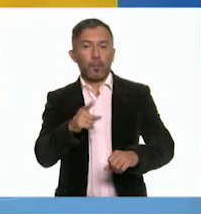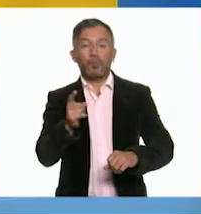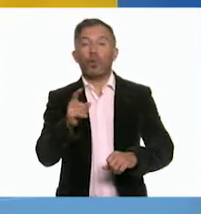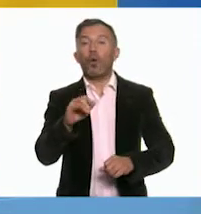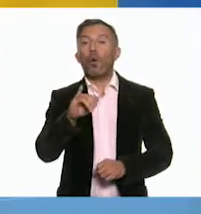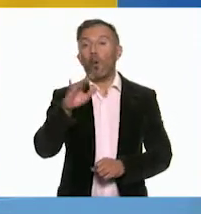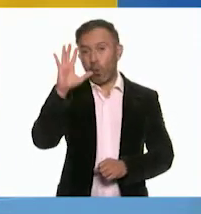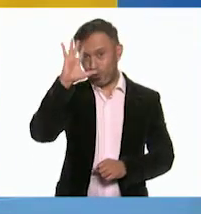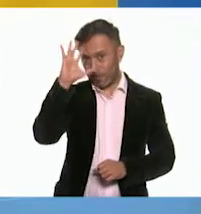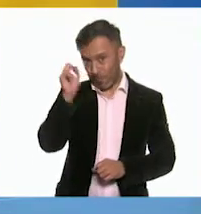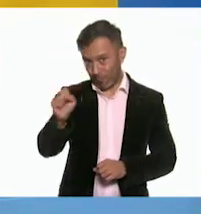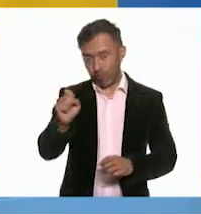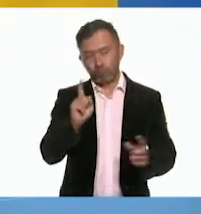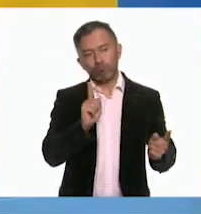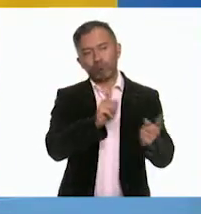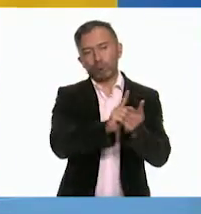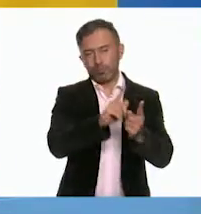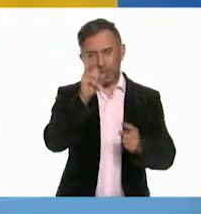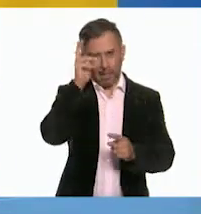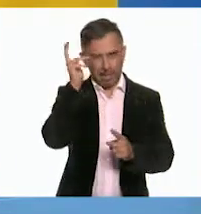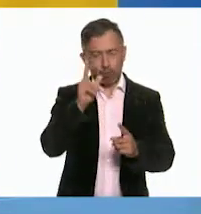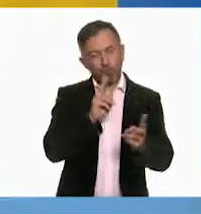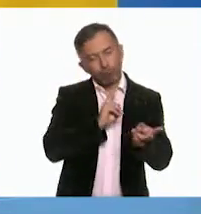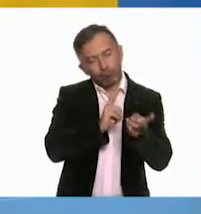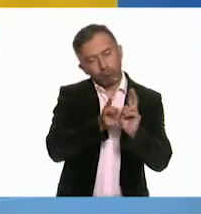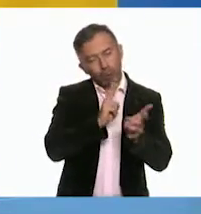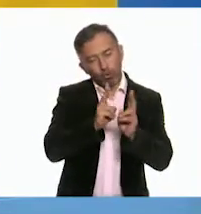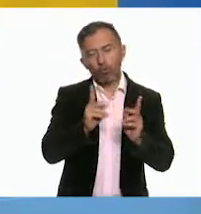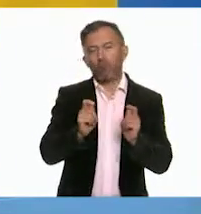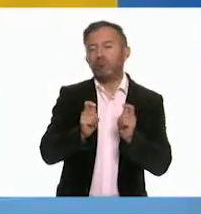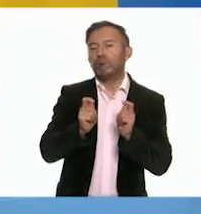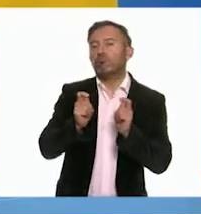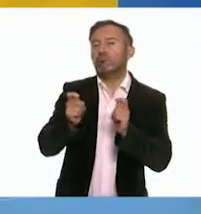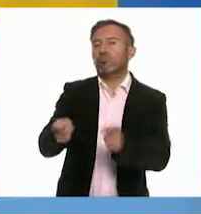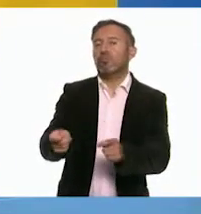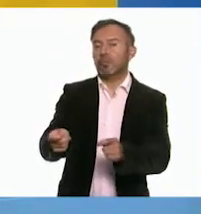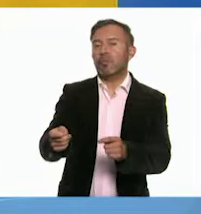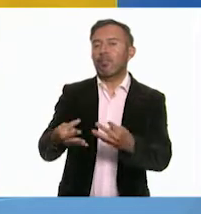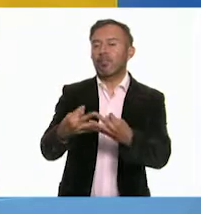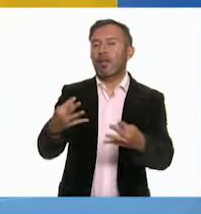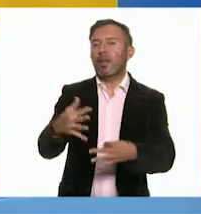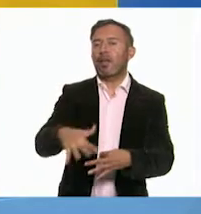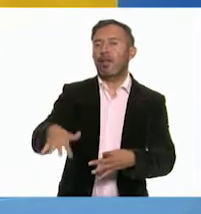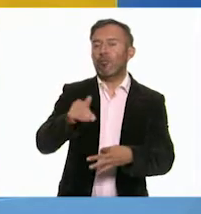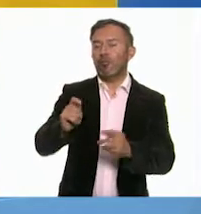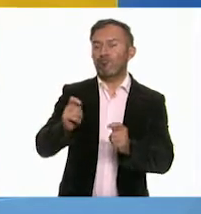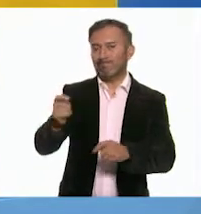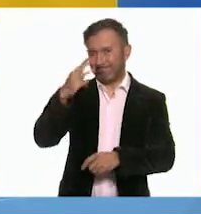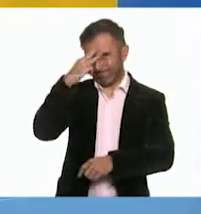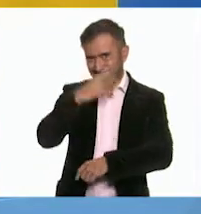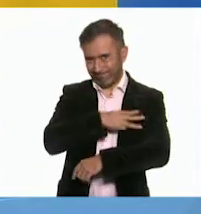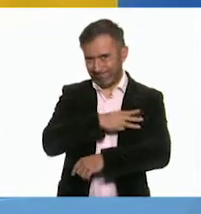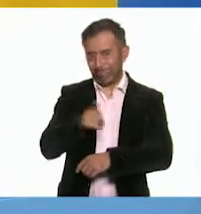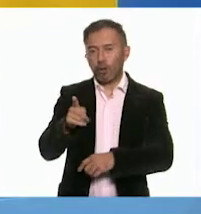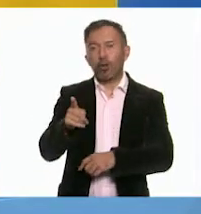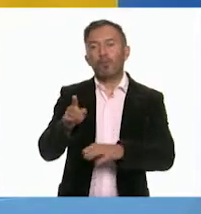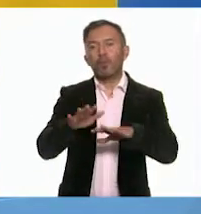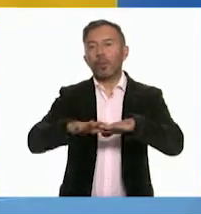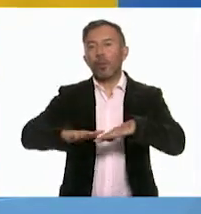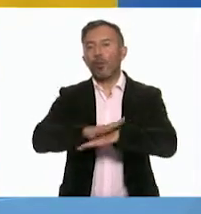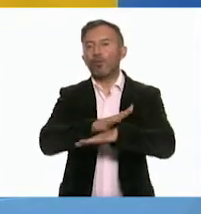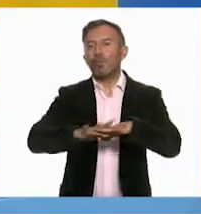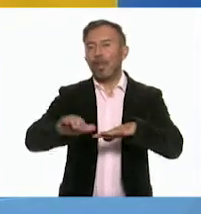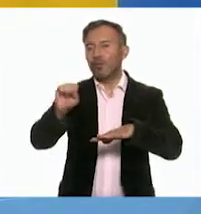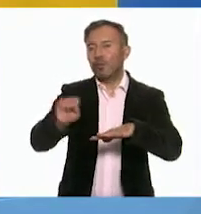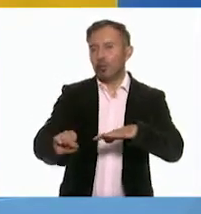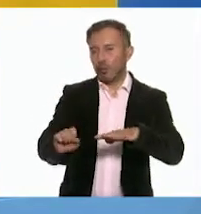se entrevistó con Miguel Hidalgo y fue nombrado lugarteniente con el encargo de sublevar la costa del sur. Este encuentro